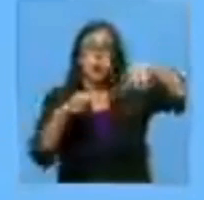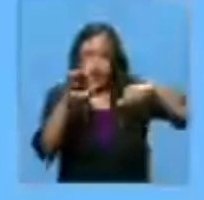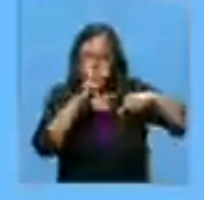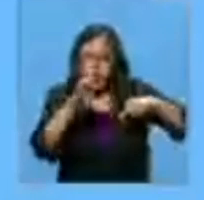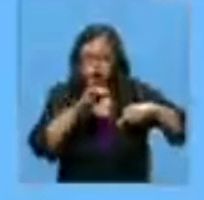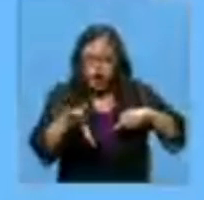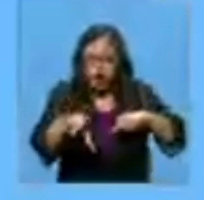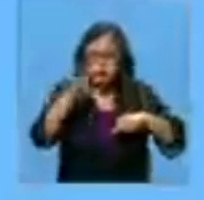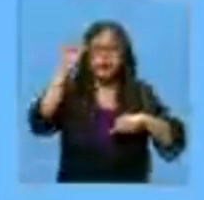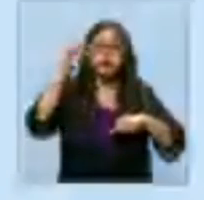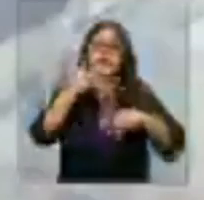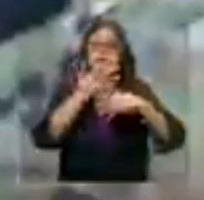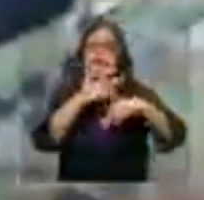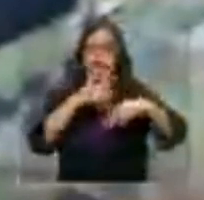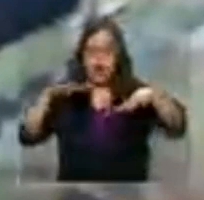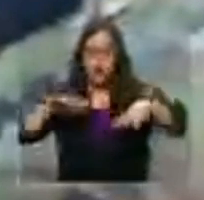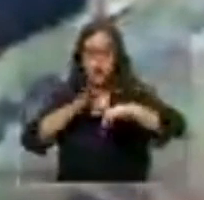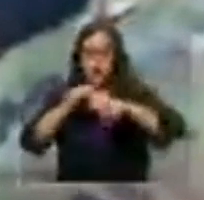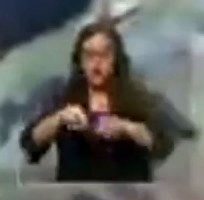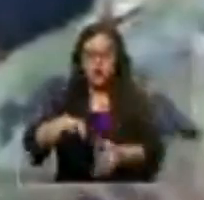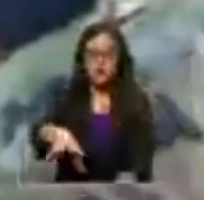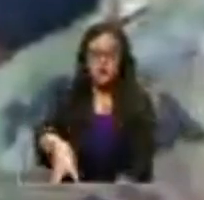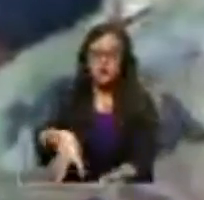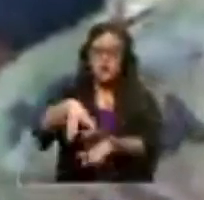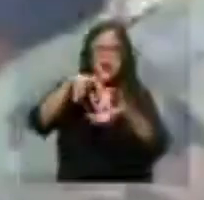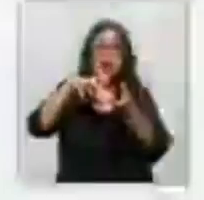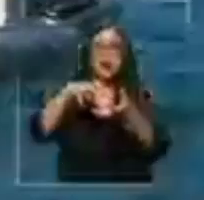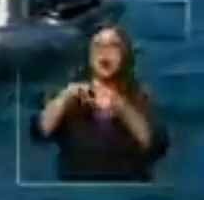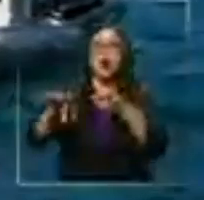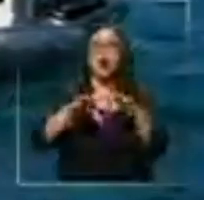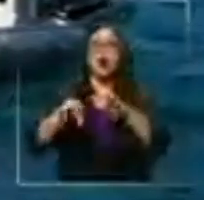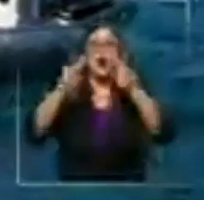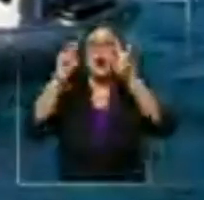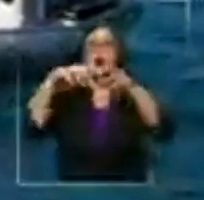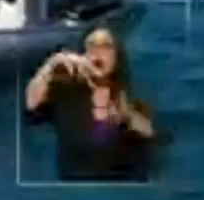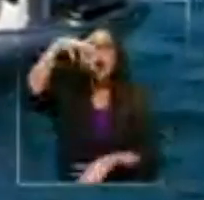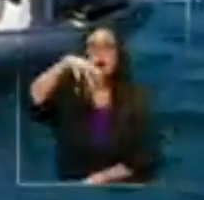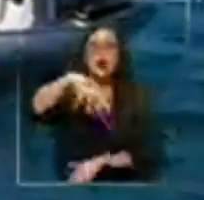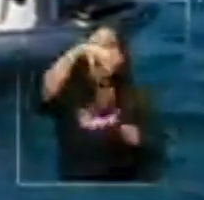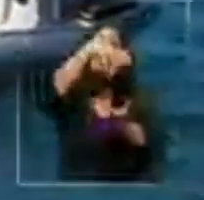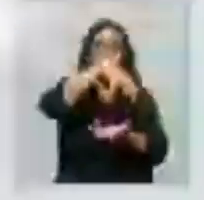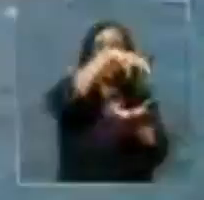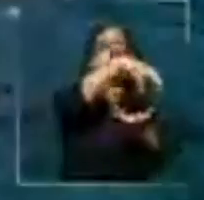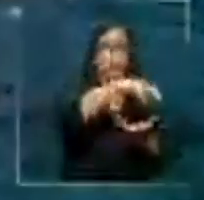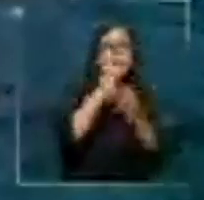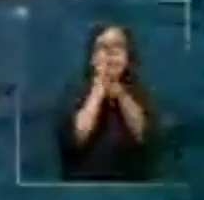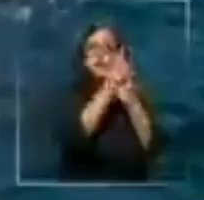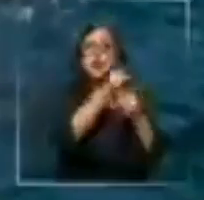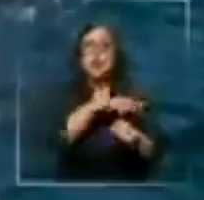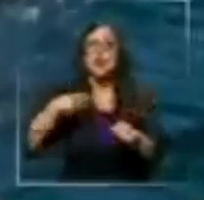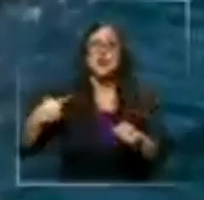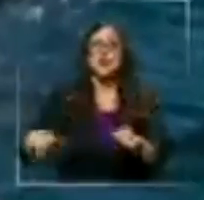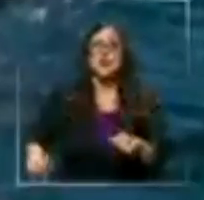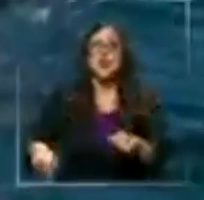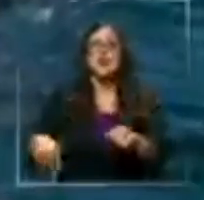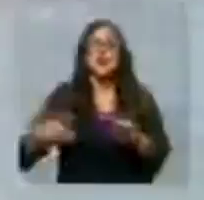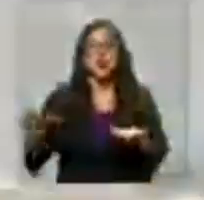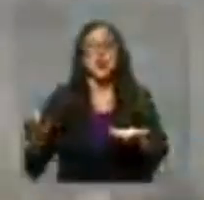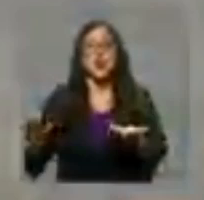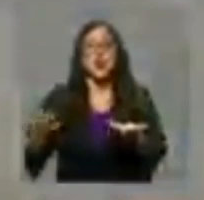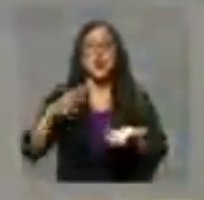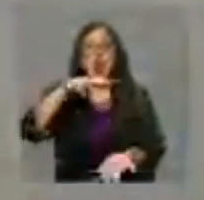haber recuperado piezas electrónicas clave del supuesto globo espía chino que sobrevolaba los cielos de Estados Unidos a inicios de este